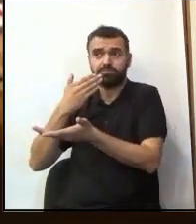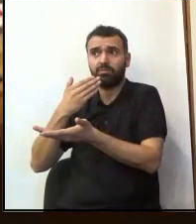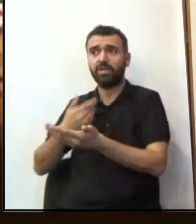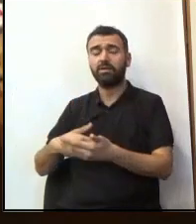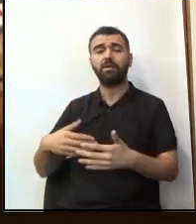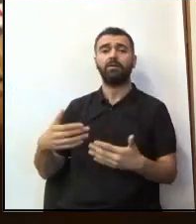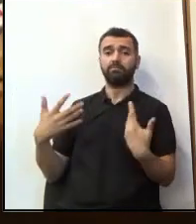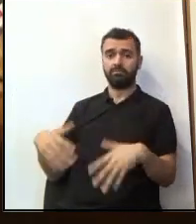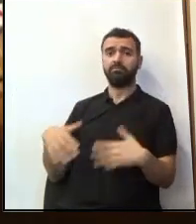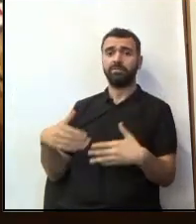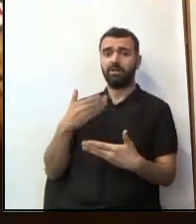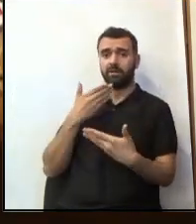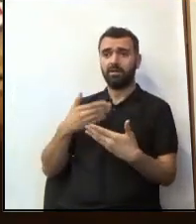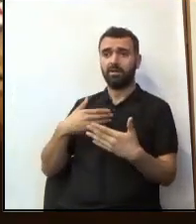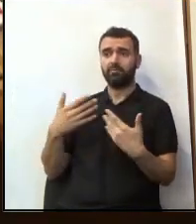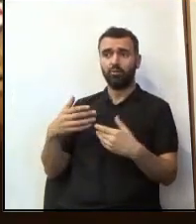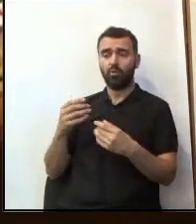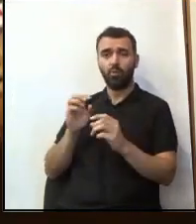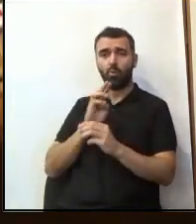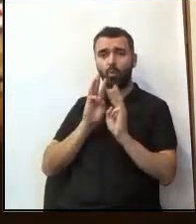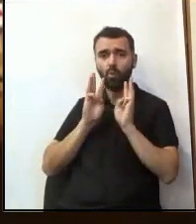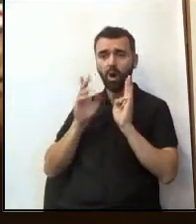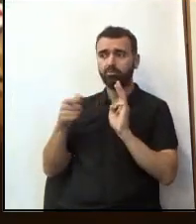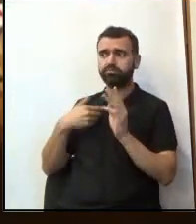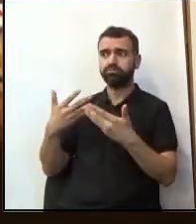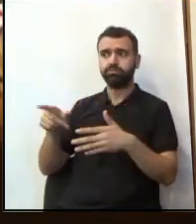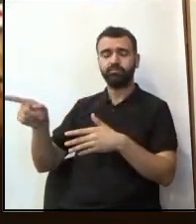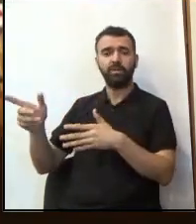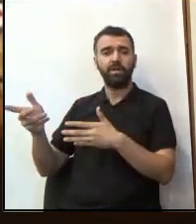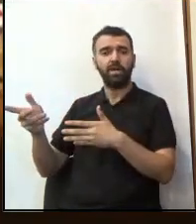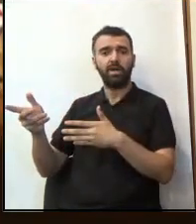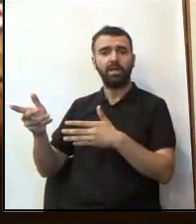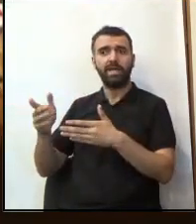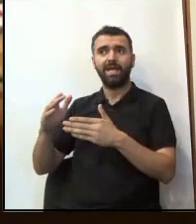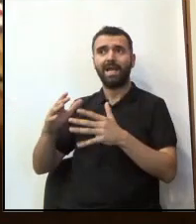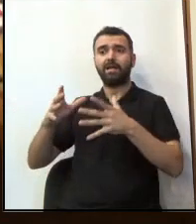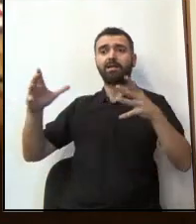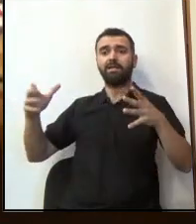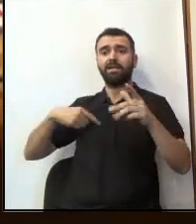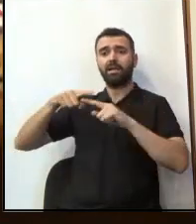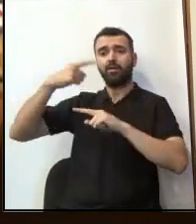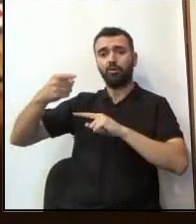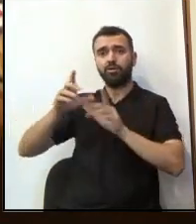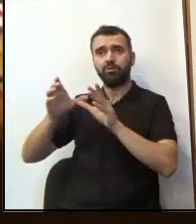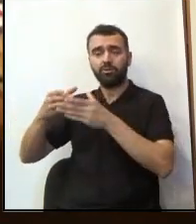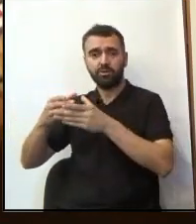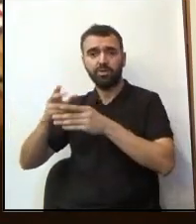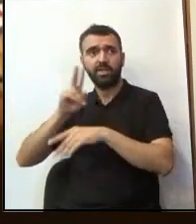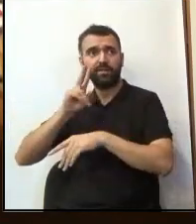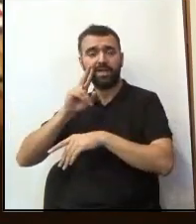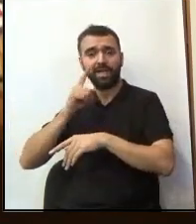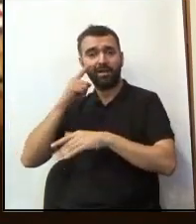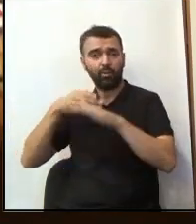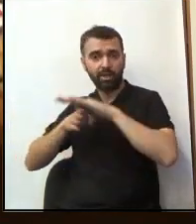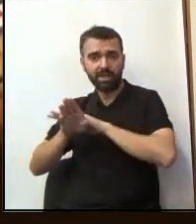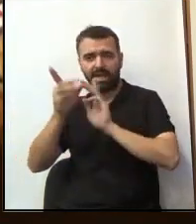impresionante. La cantidad, en la próxima comisión que vamos a tener el viernes, vamos a entrar en